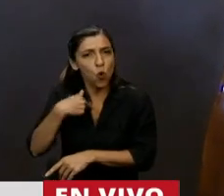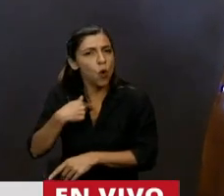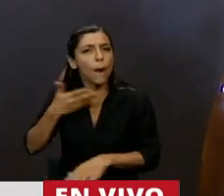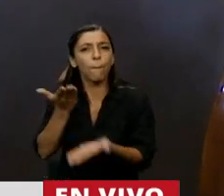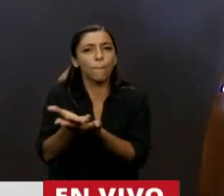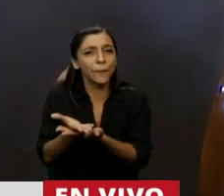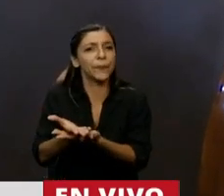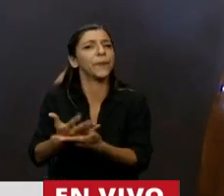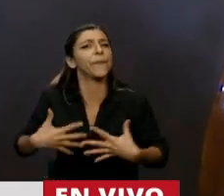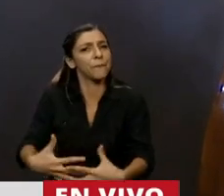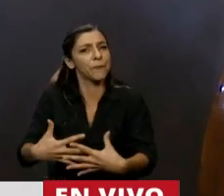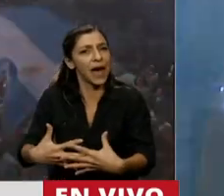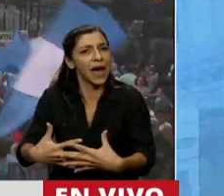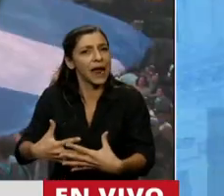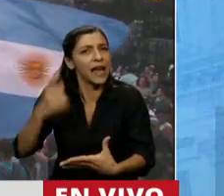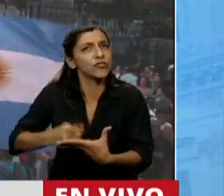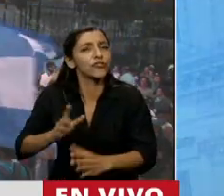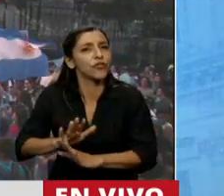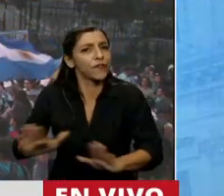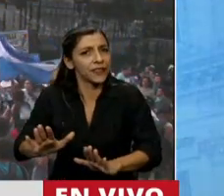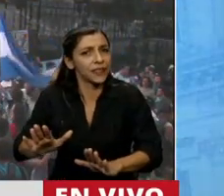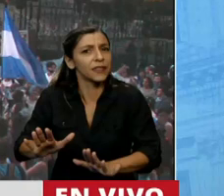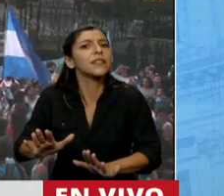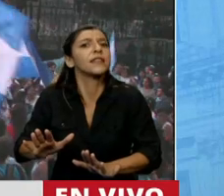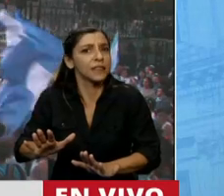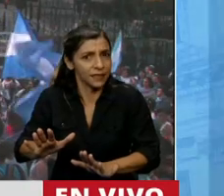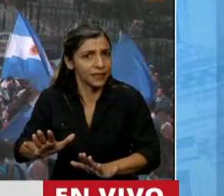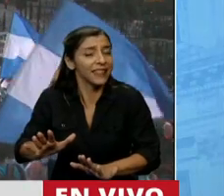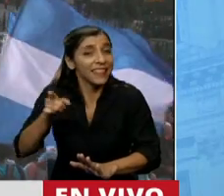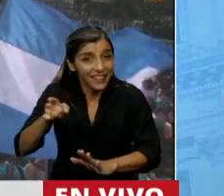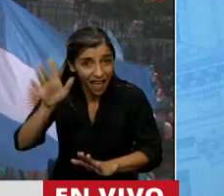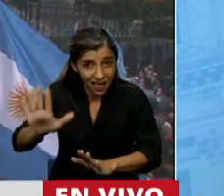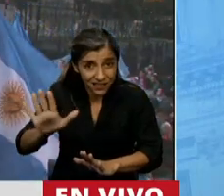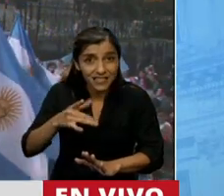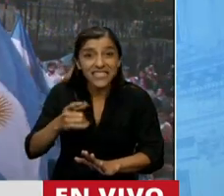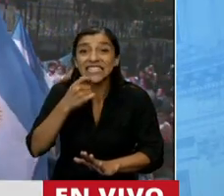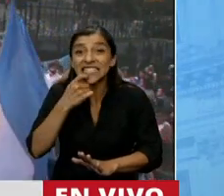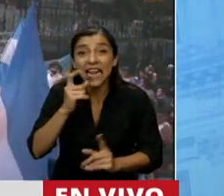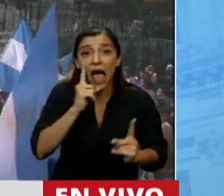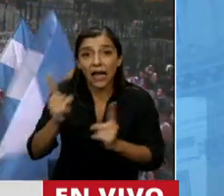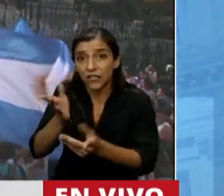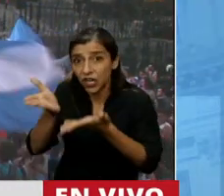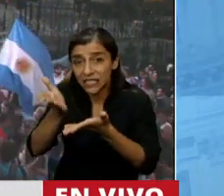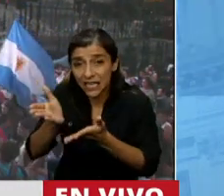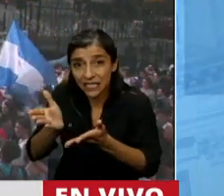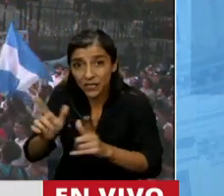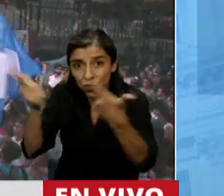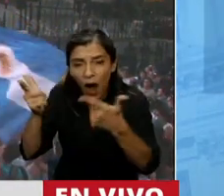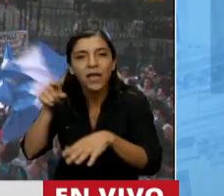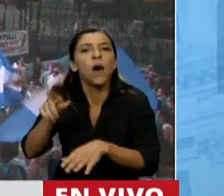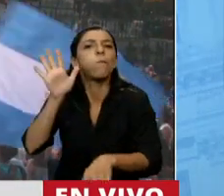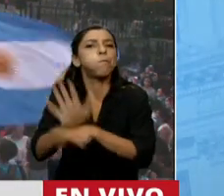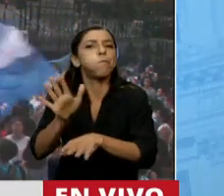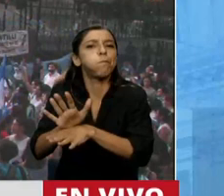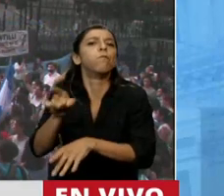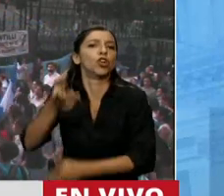su embarazo no es asistida, eso se constituye en tortura. Tampoco recordamos